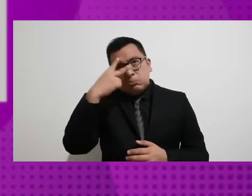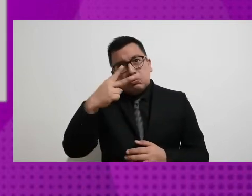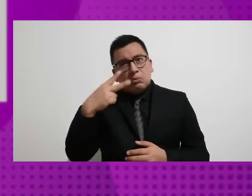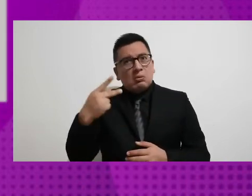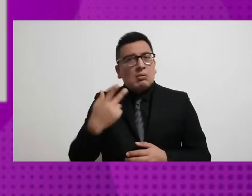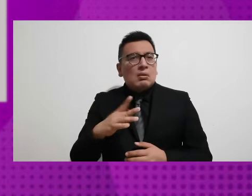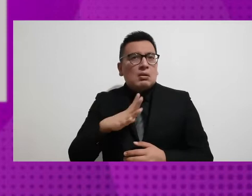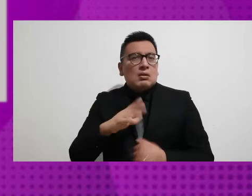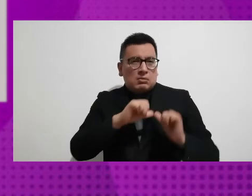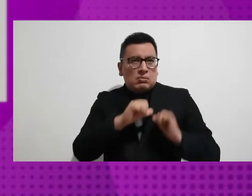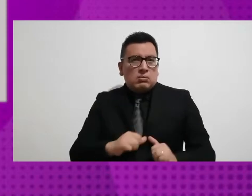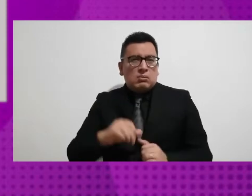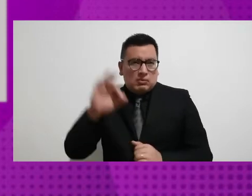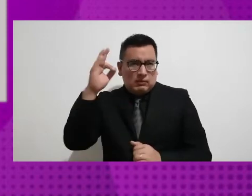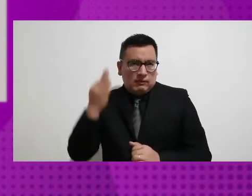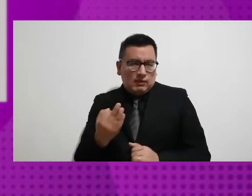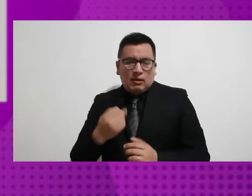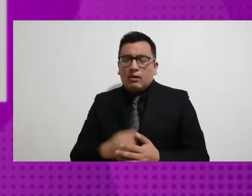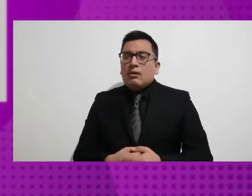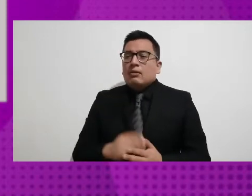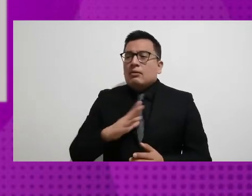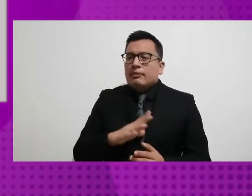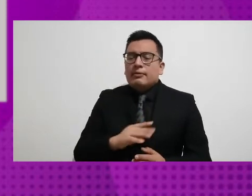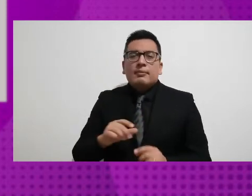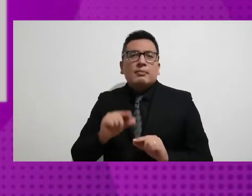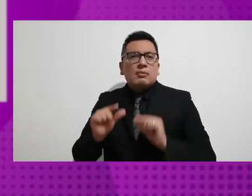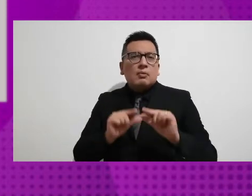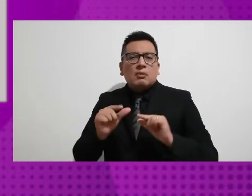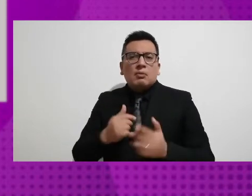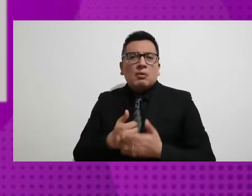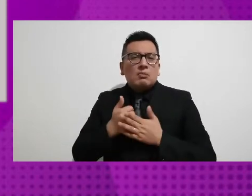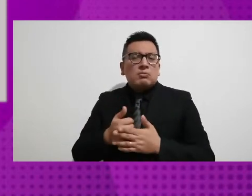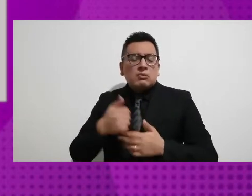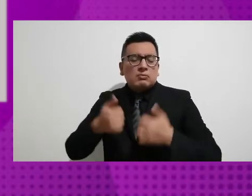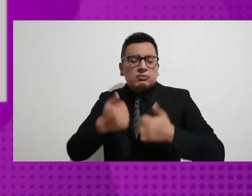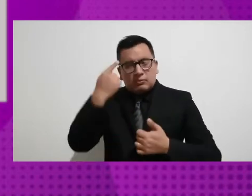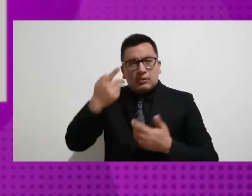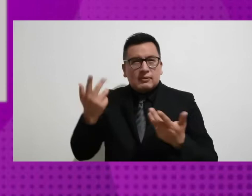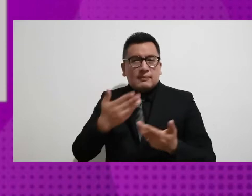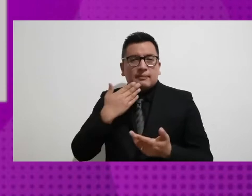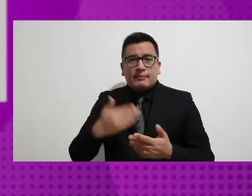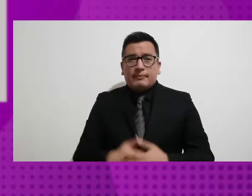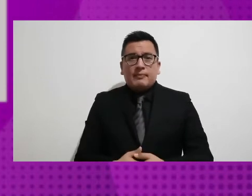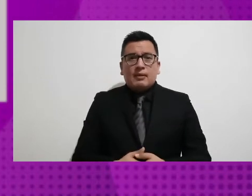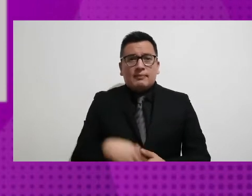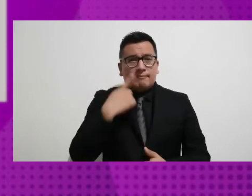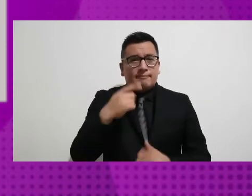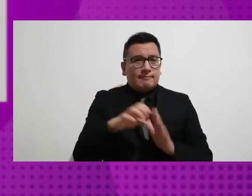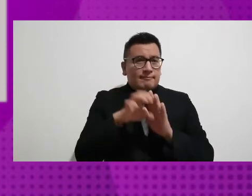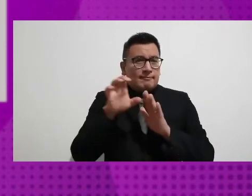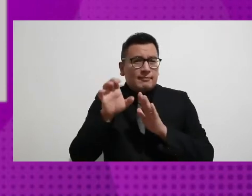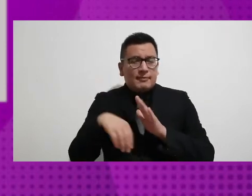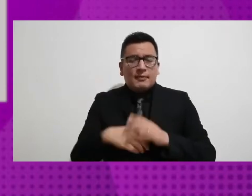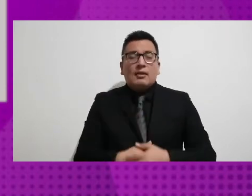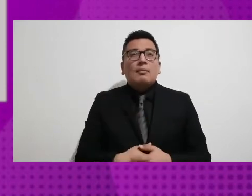ha ido evolucionando a un federalismo cooperativo o al competitivo y de ejecución.